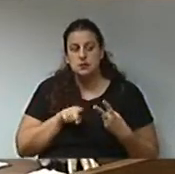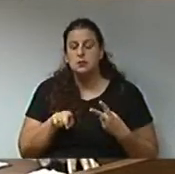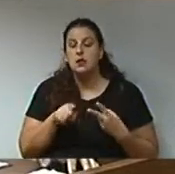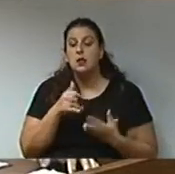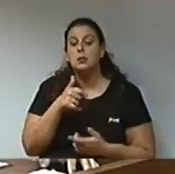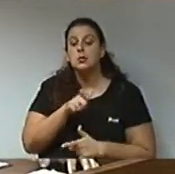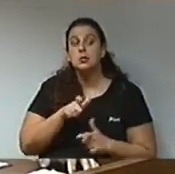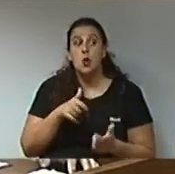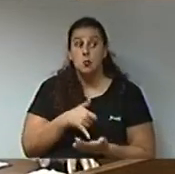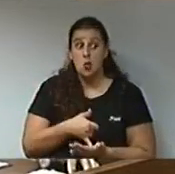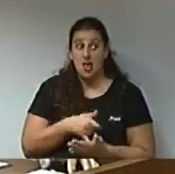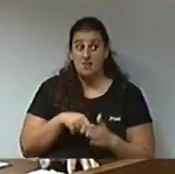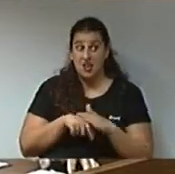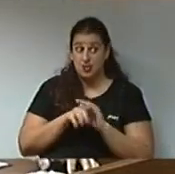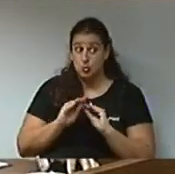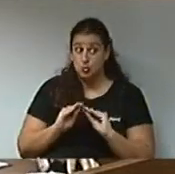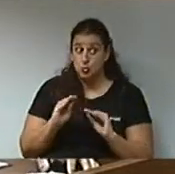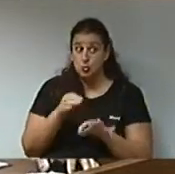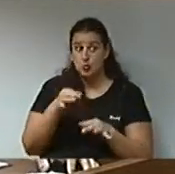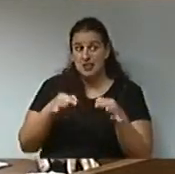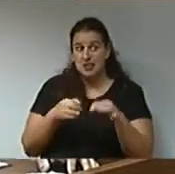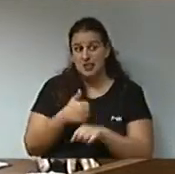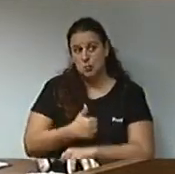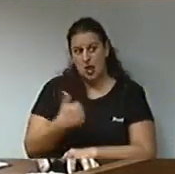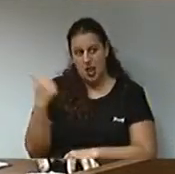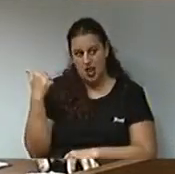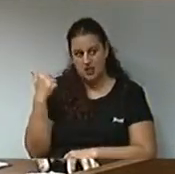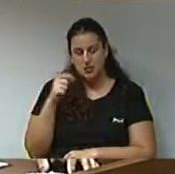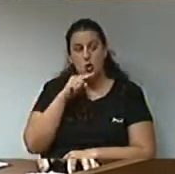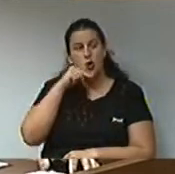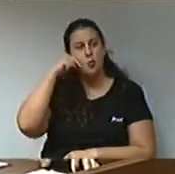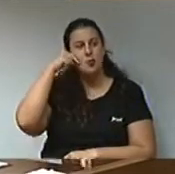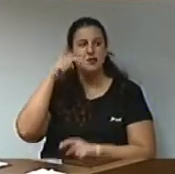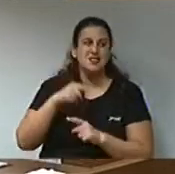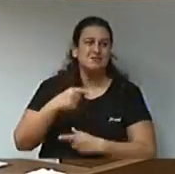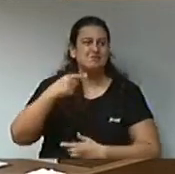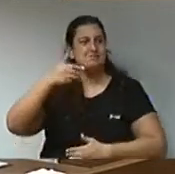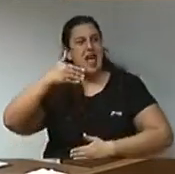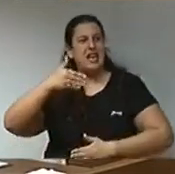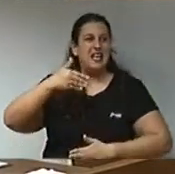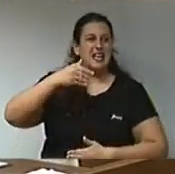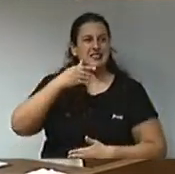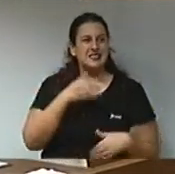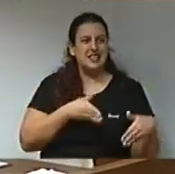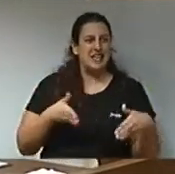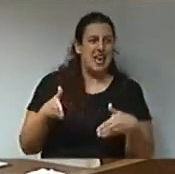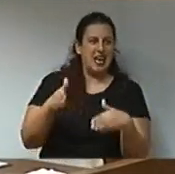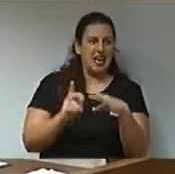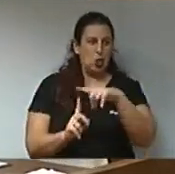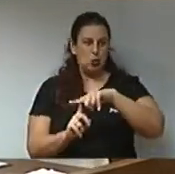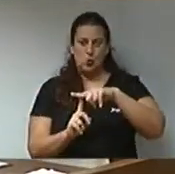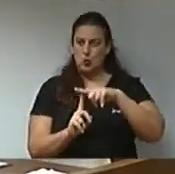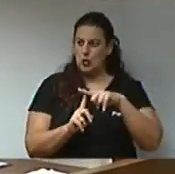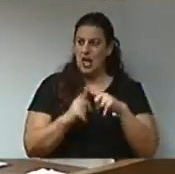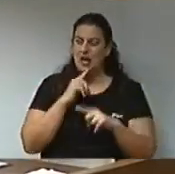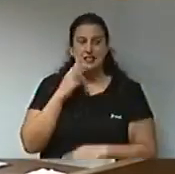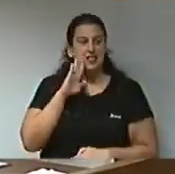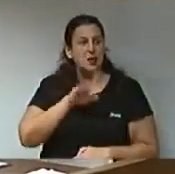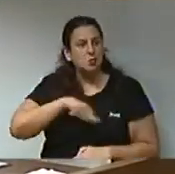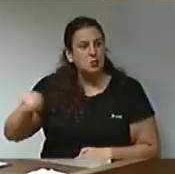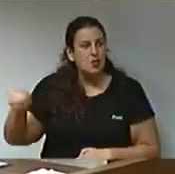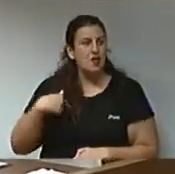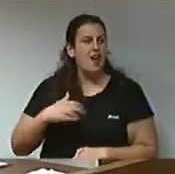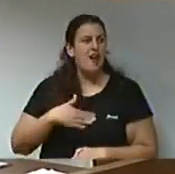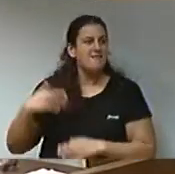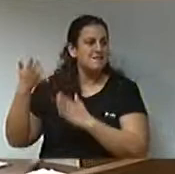más vulnerables, su gestión está en los tribunales. Compromís hace bailecitos en el río cuando le caen las imputaciones. Prefieren los aplausos en los juzgados